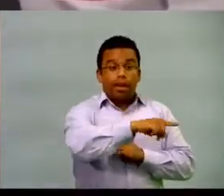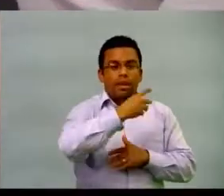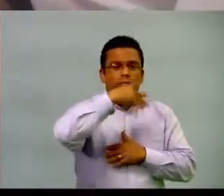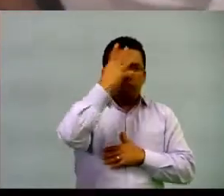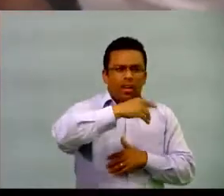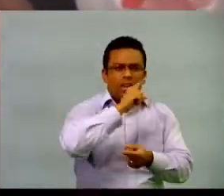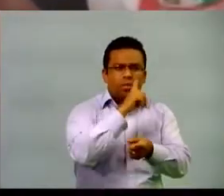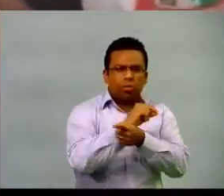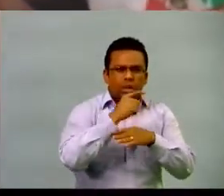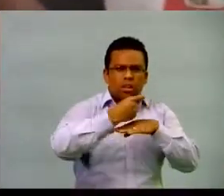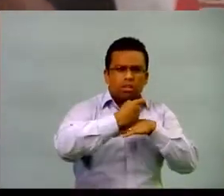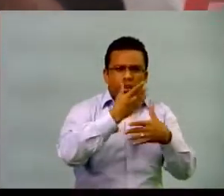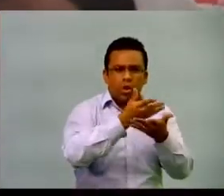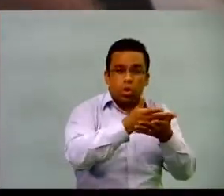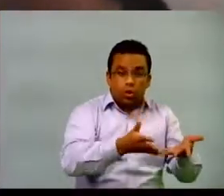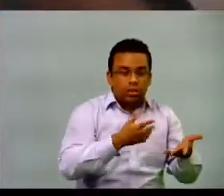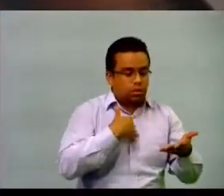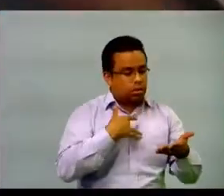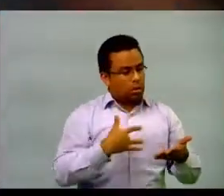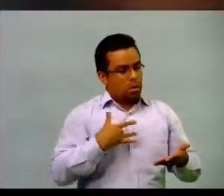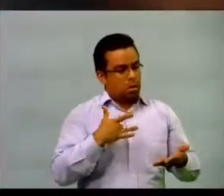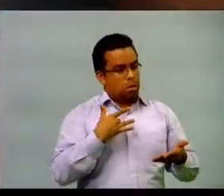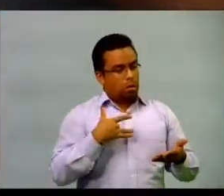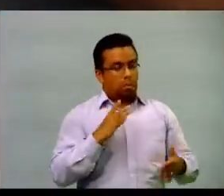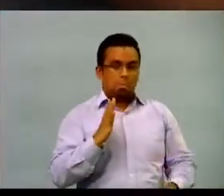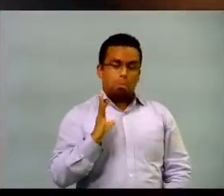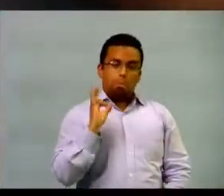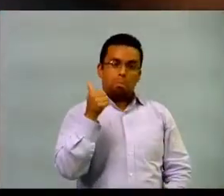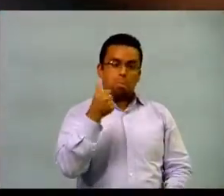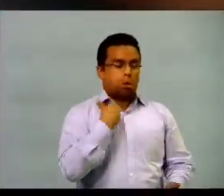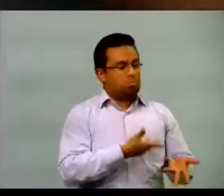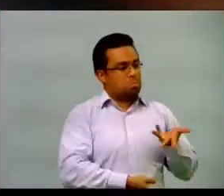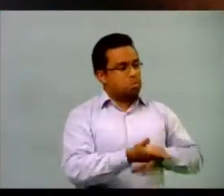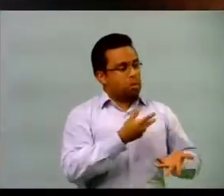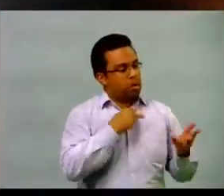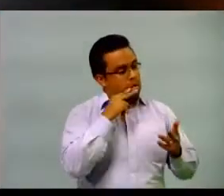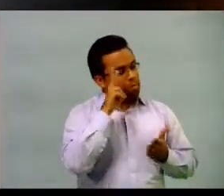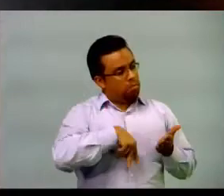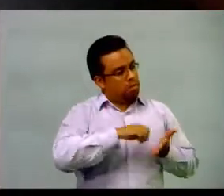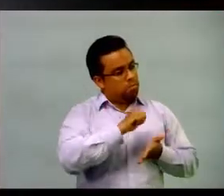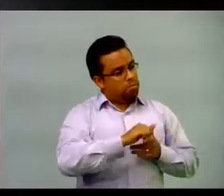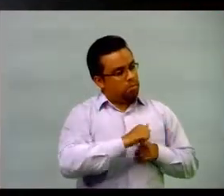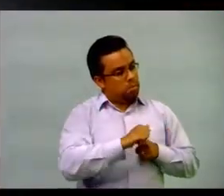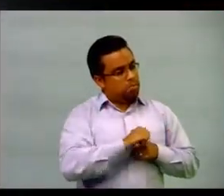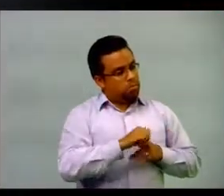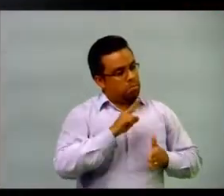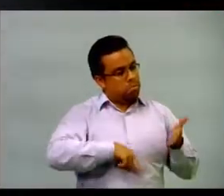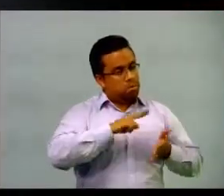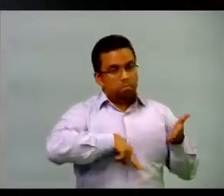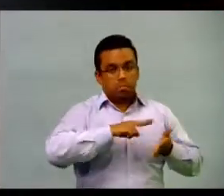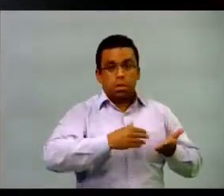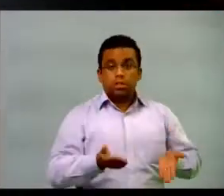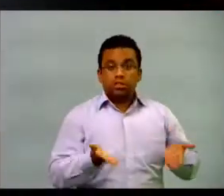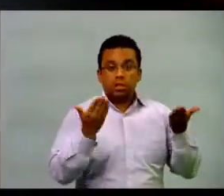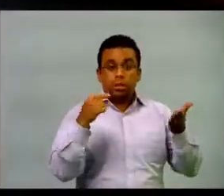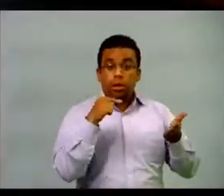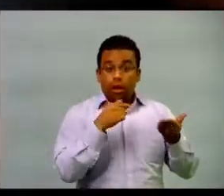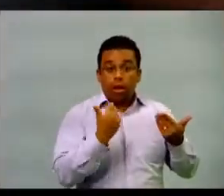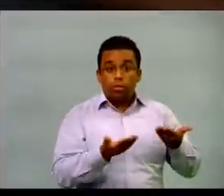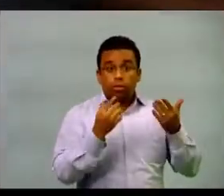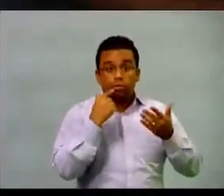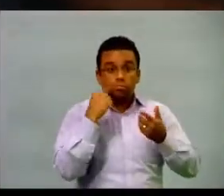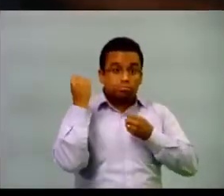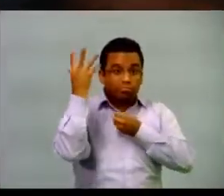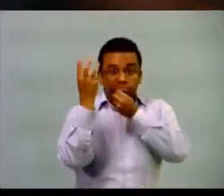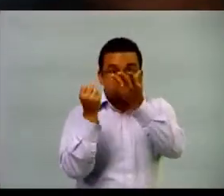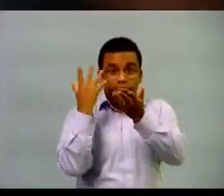gran interés y se sienten más a gusto realizando el ejercicio escritural en estas, pues ha sido una forma creativa,